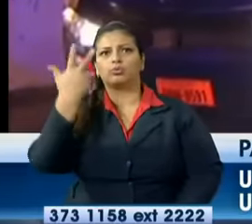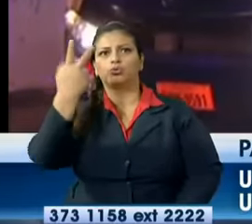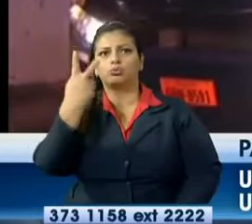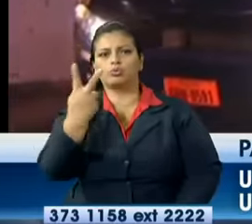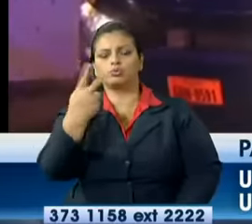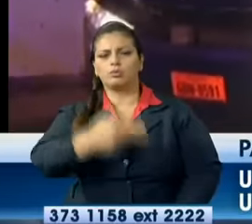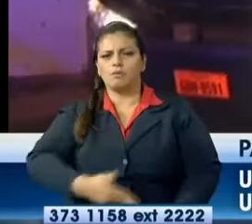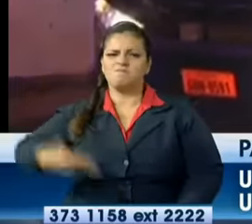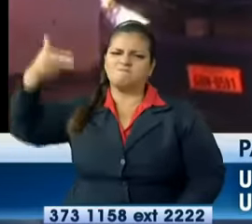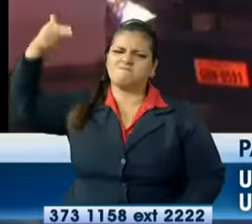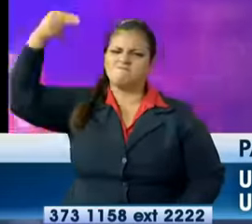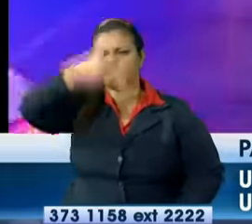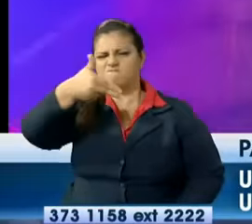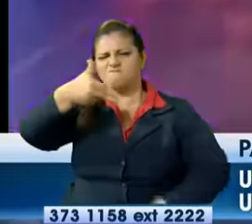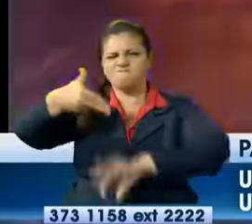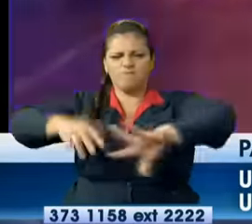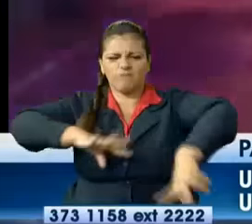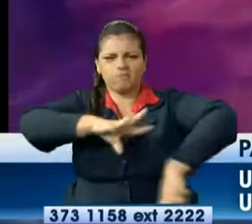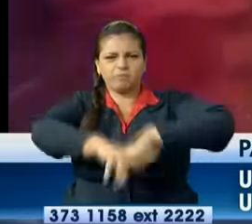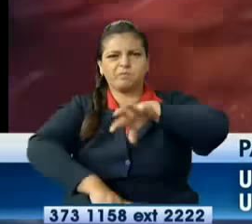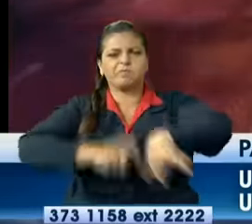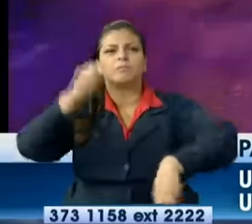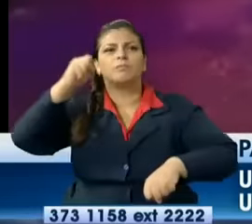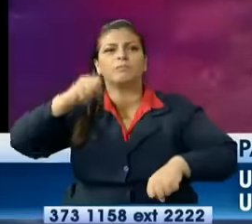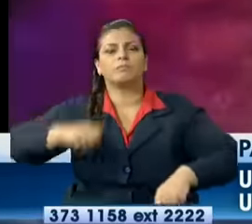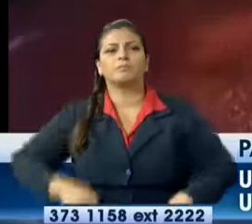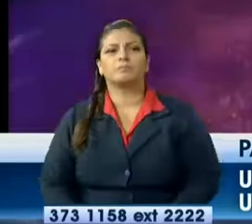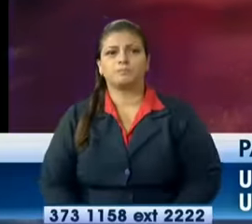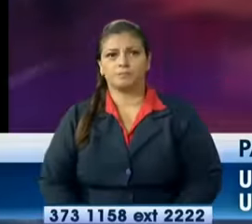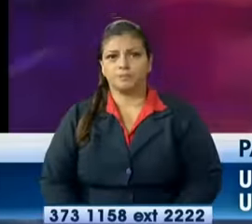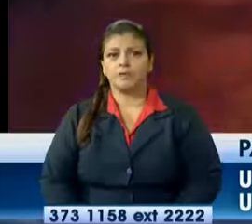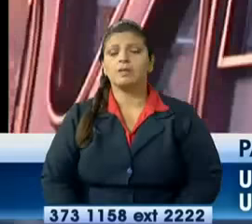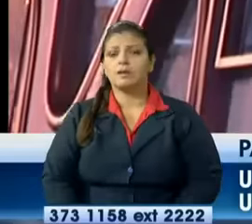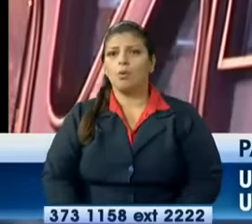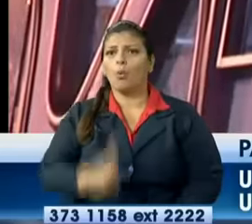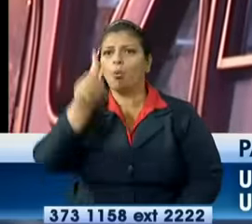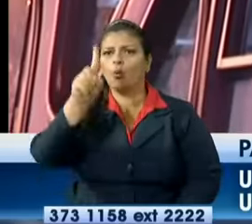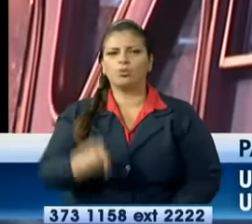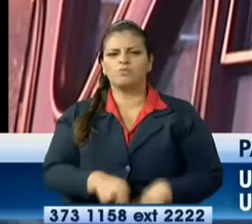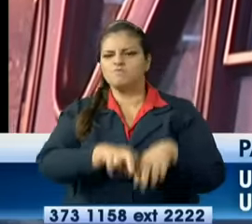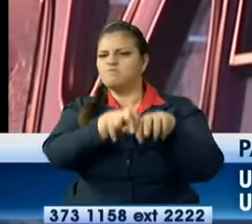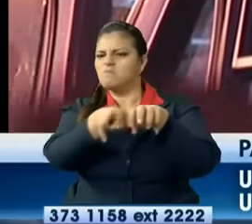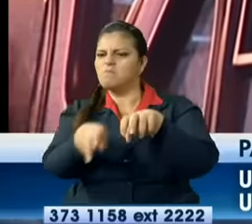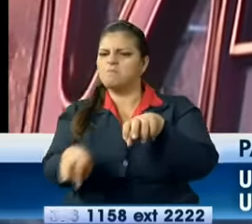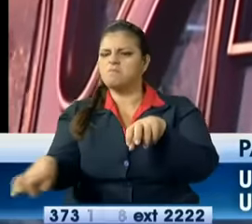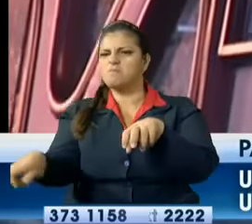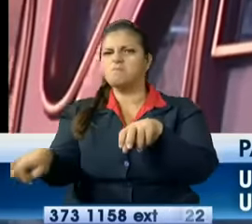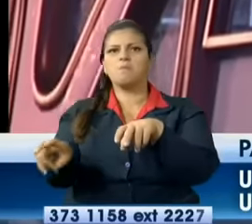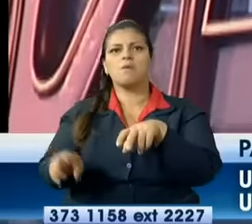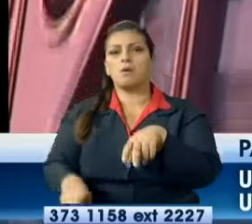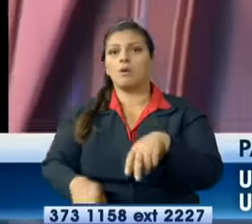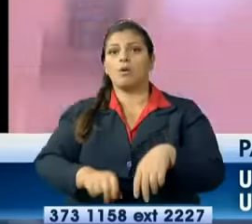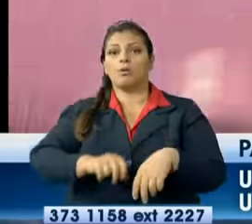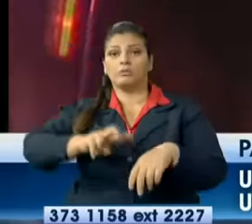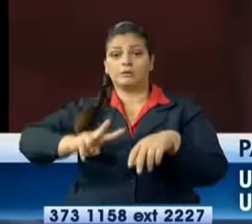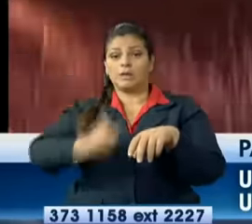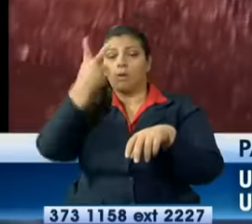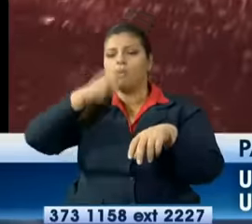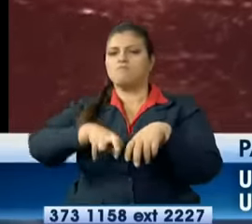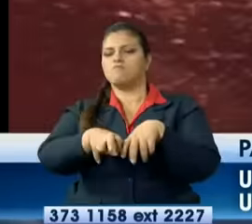a bajar de la unidad, pero cuando el último de ellos lo hacía, el conductor cerró la puerta de salida e impidió